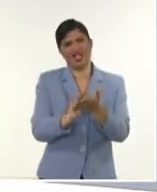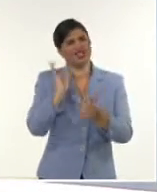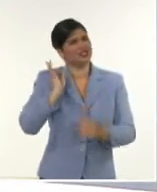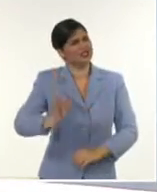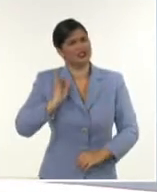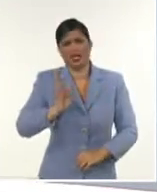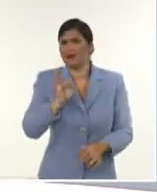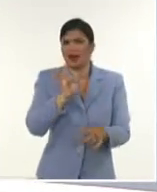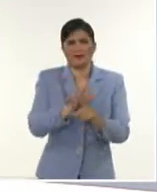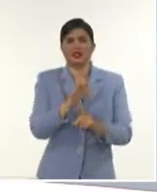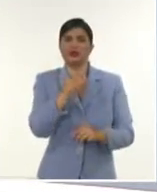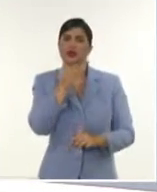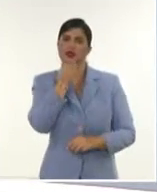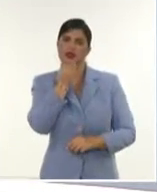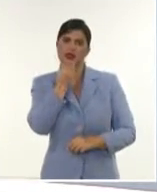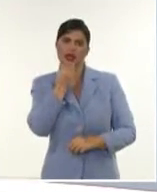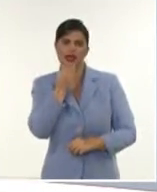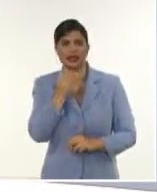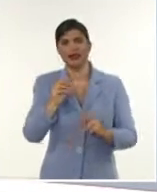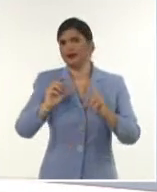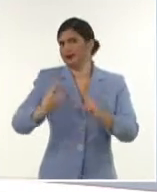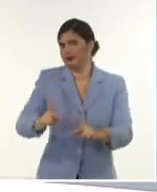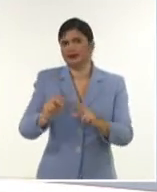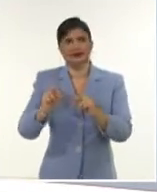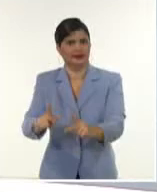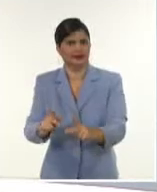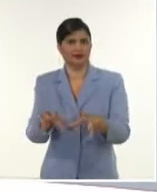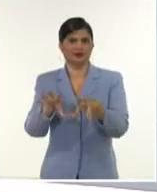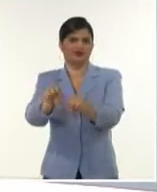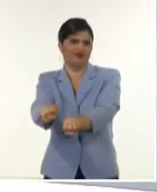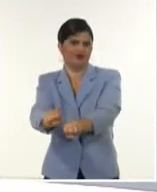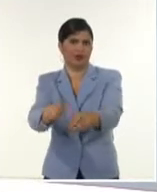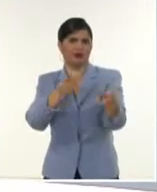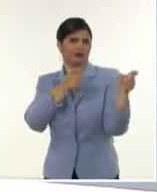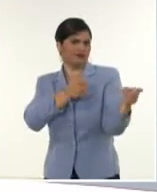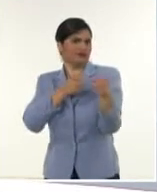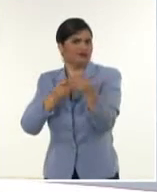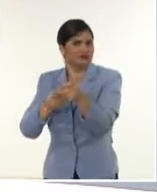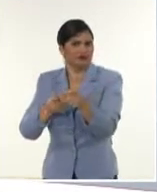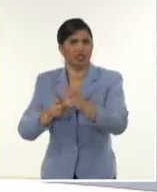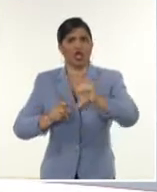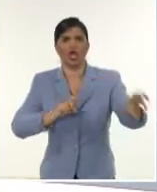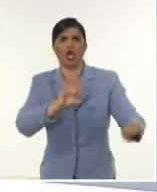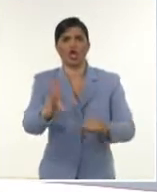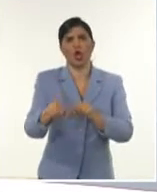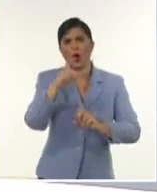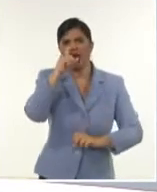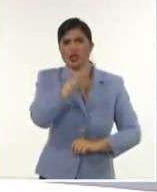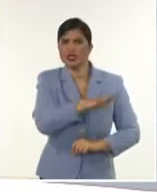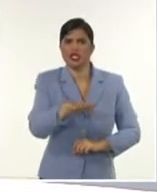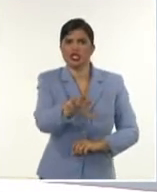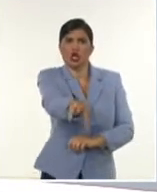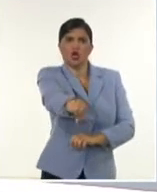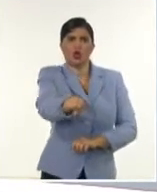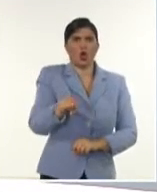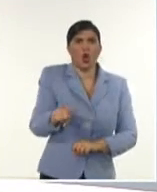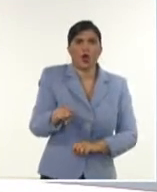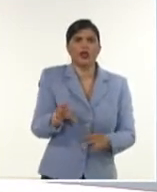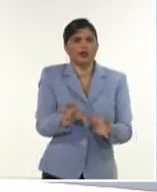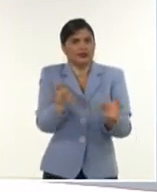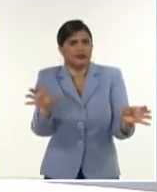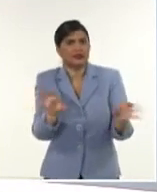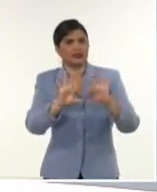ataques, masacres, encarcelamientos sin juez ni ley, incluso de niños, que son también secuestros, y el constante robo de tierras